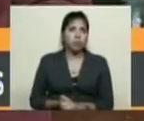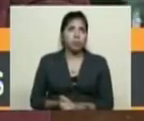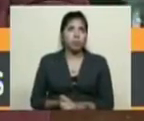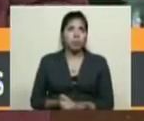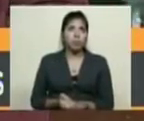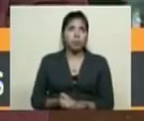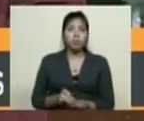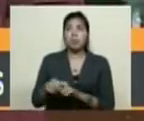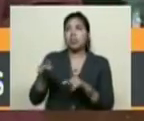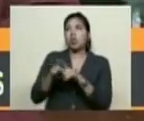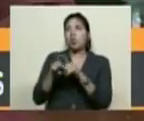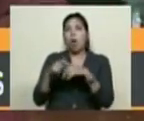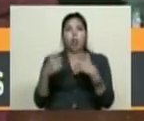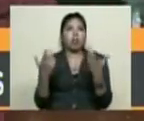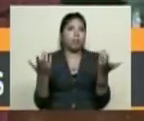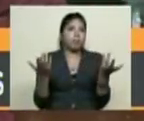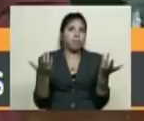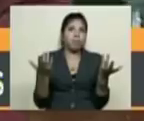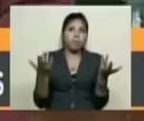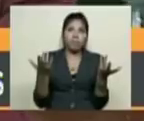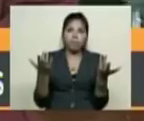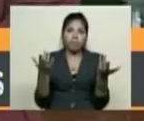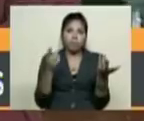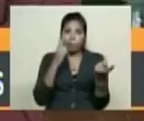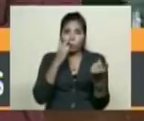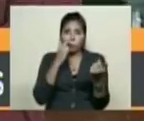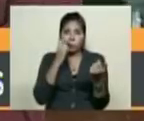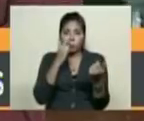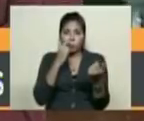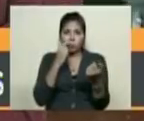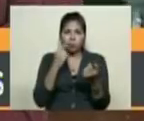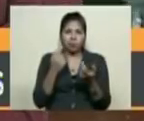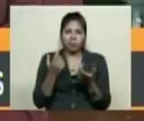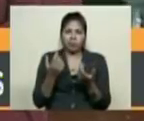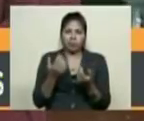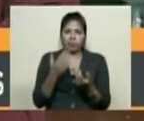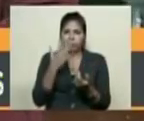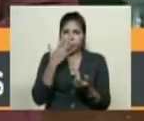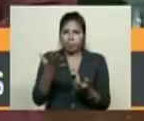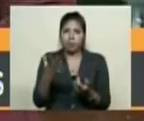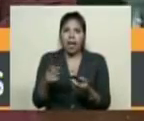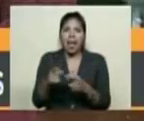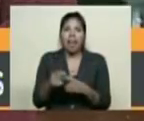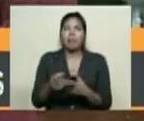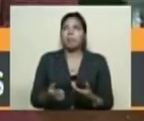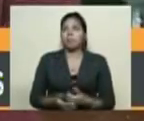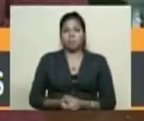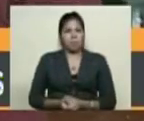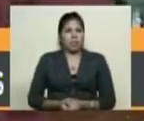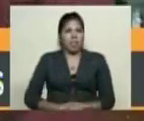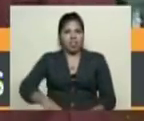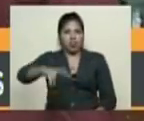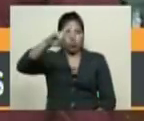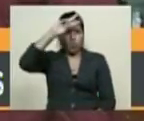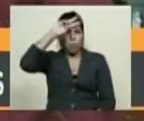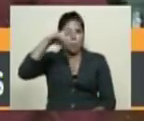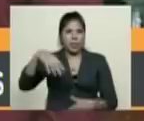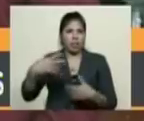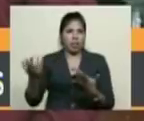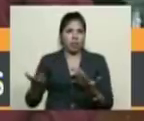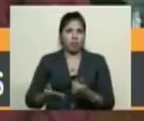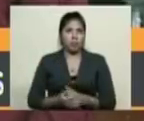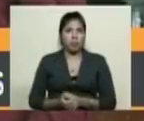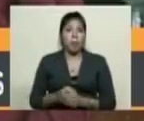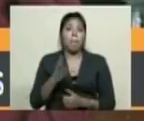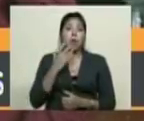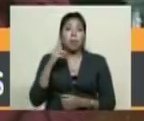Es una pretensión que además de inaudita, yo podría decir, es ridícula. Que Juan